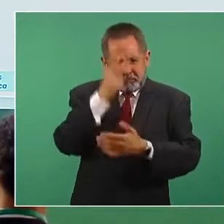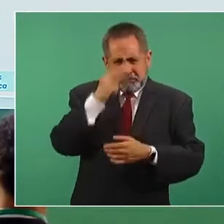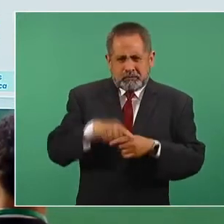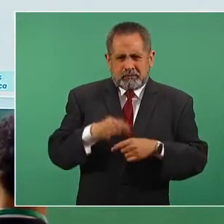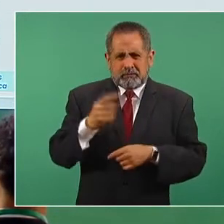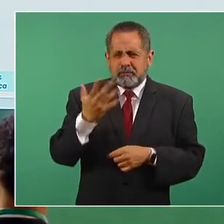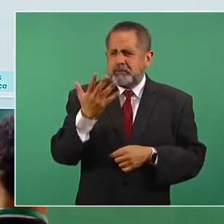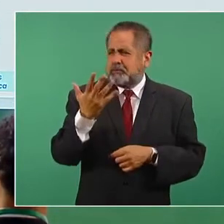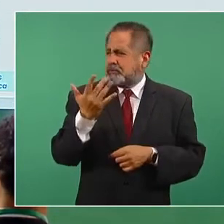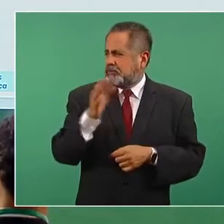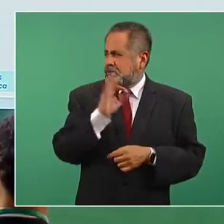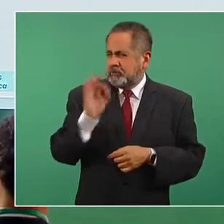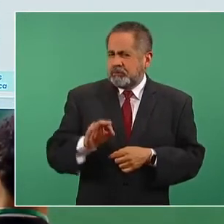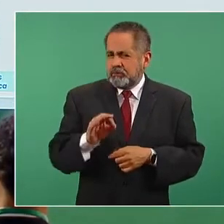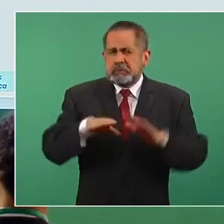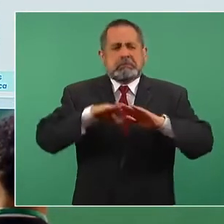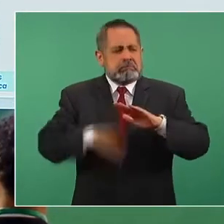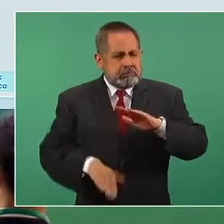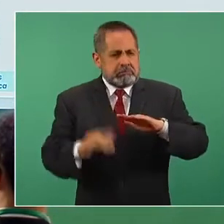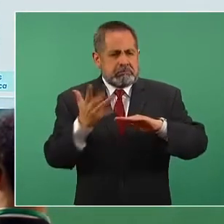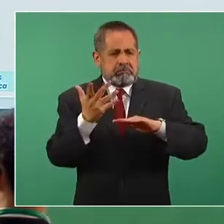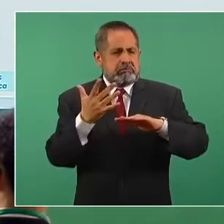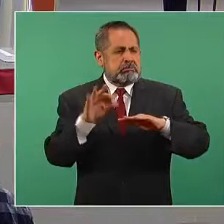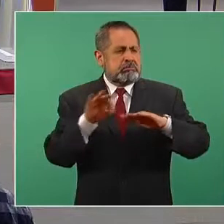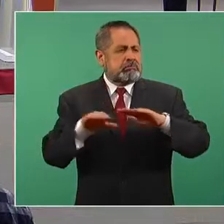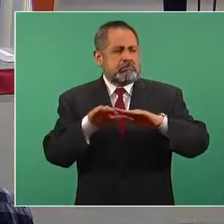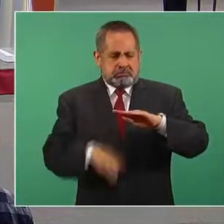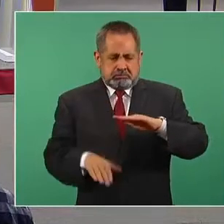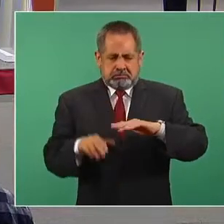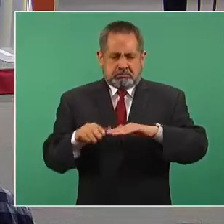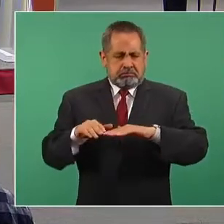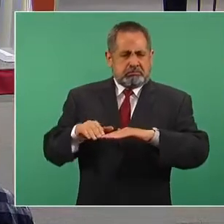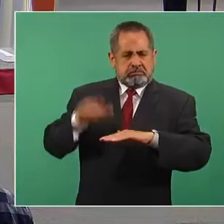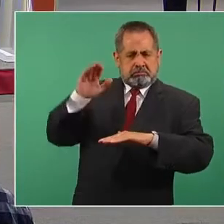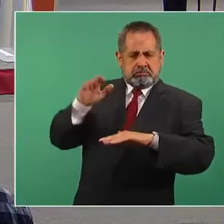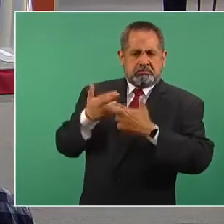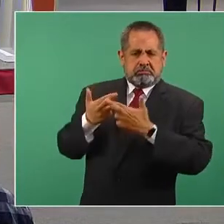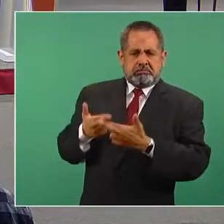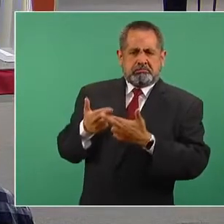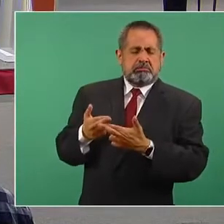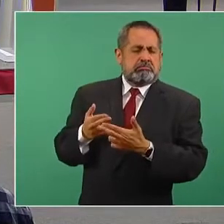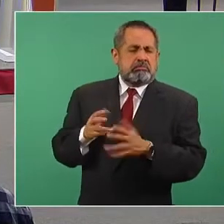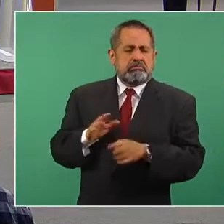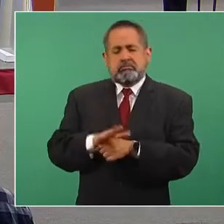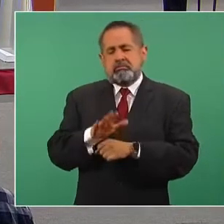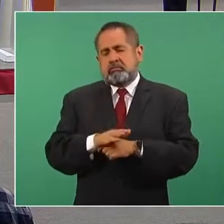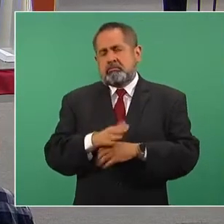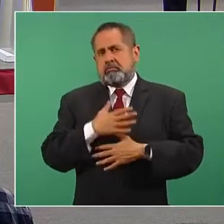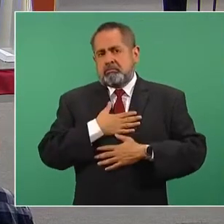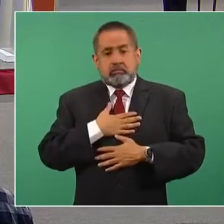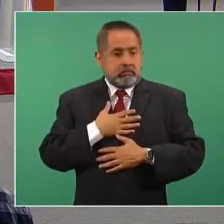Bueno, en hospitalización general menos de 50. En hospitalización